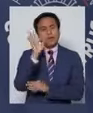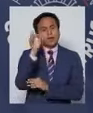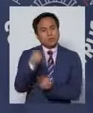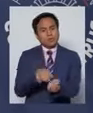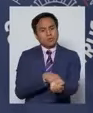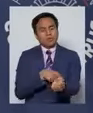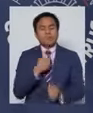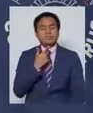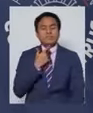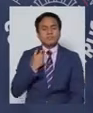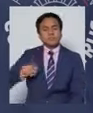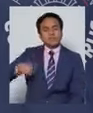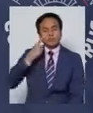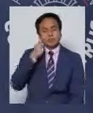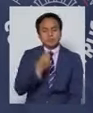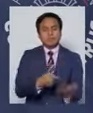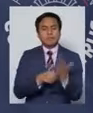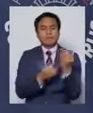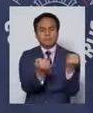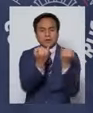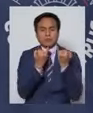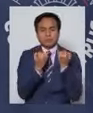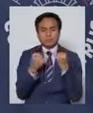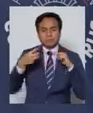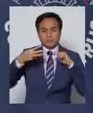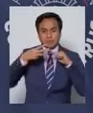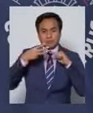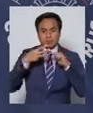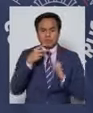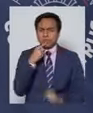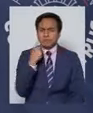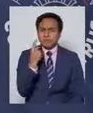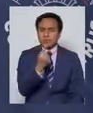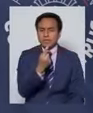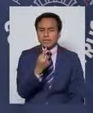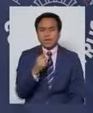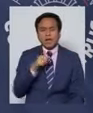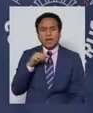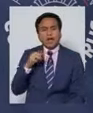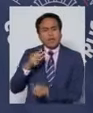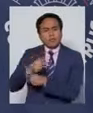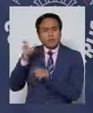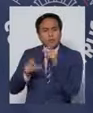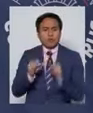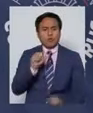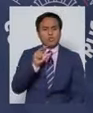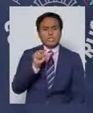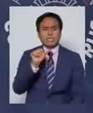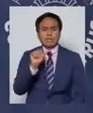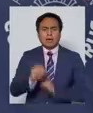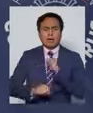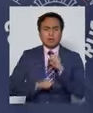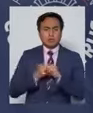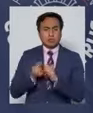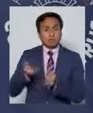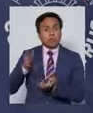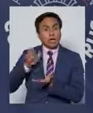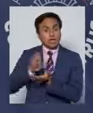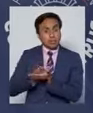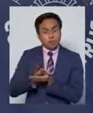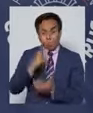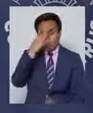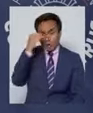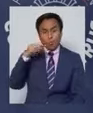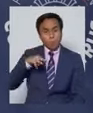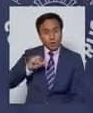reunión y nos interesa conocer esa información. Y lo tercero es preguntar por un adulto mayor de 86 años que falleció en